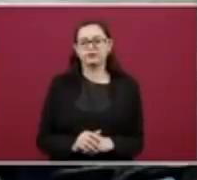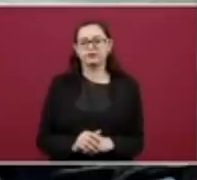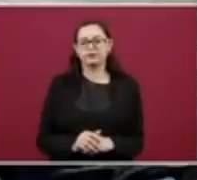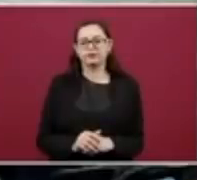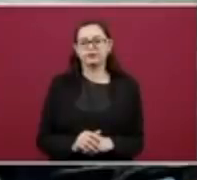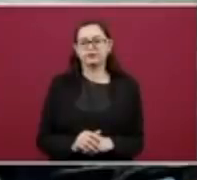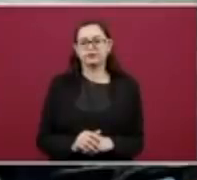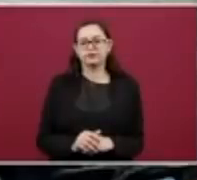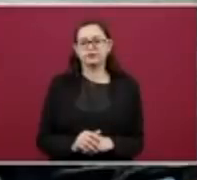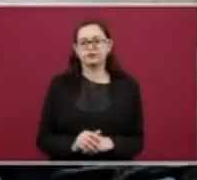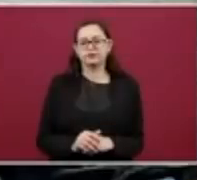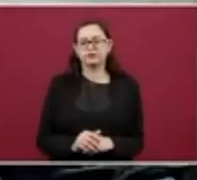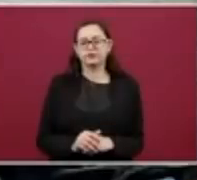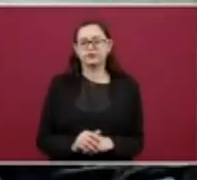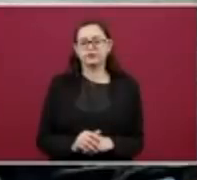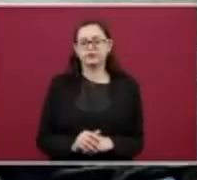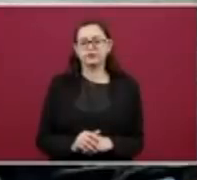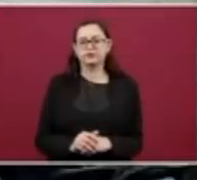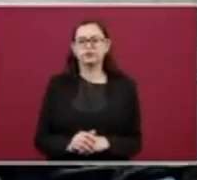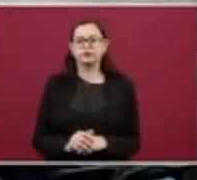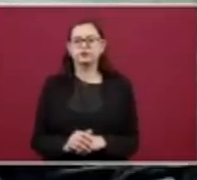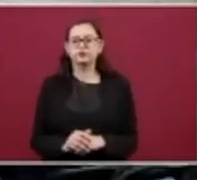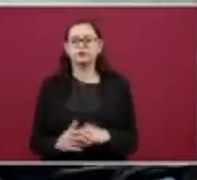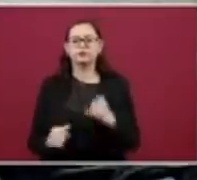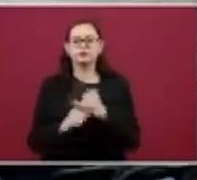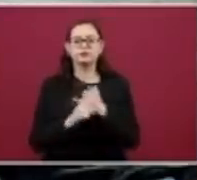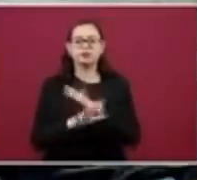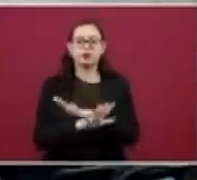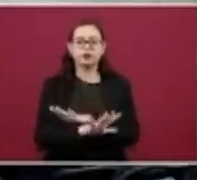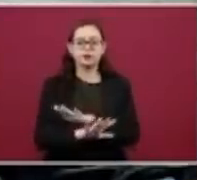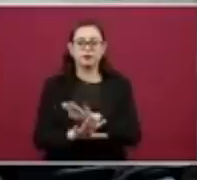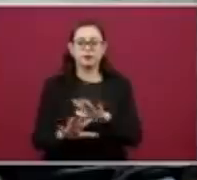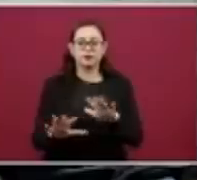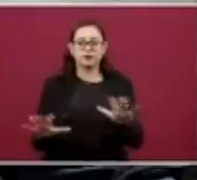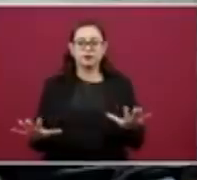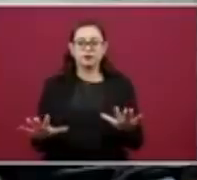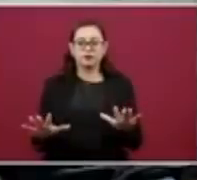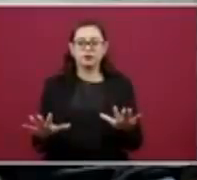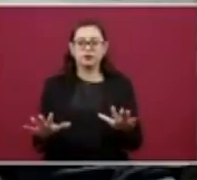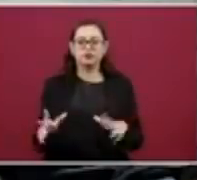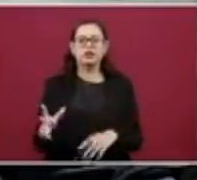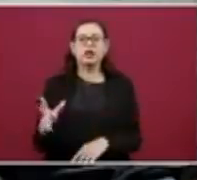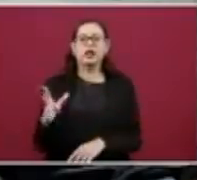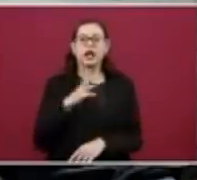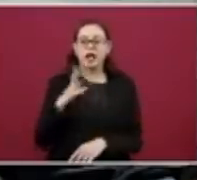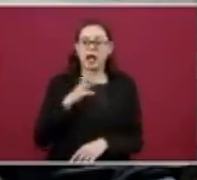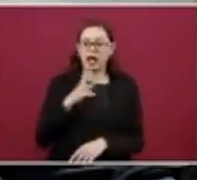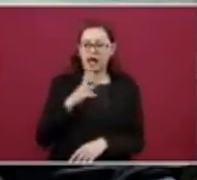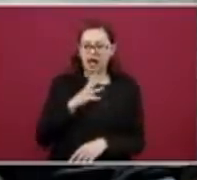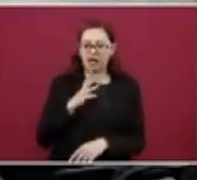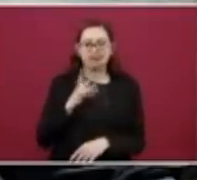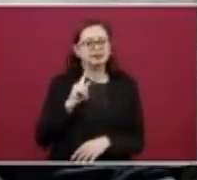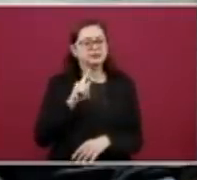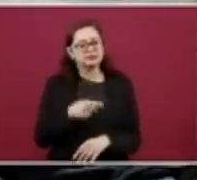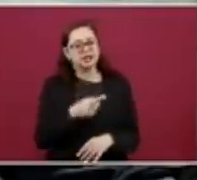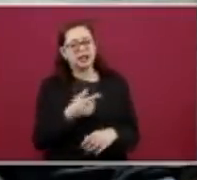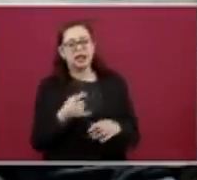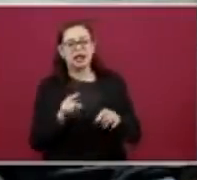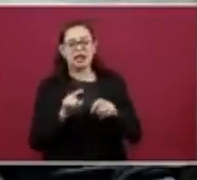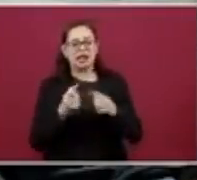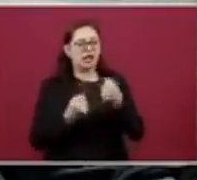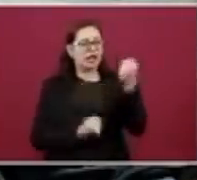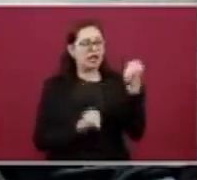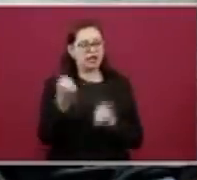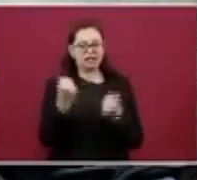informarles que ya tenemos otro lote de carros que se van a vender. ¿Se acuerdan que